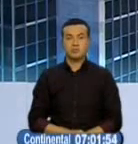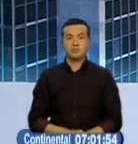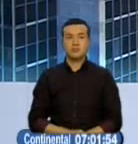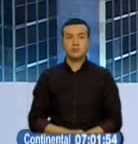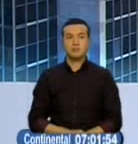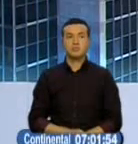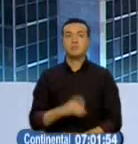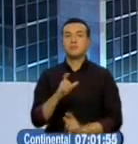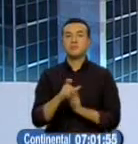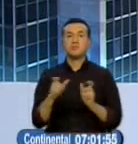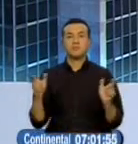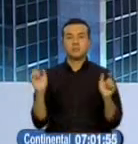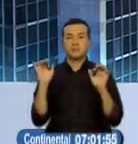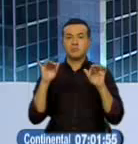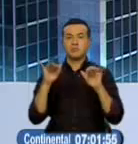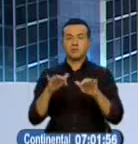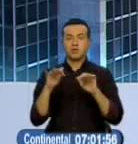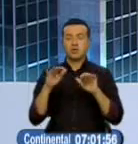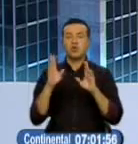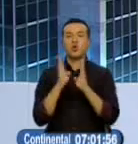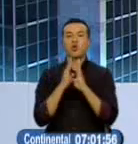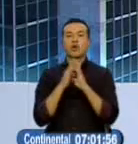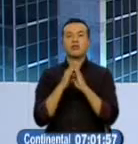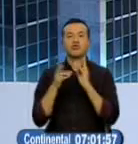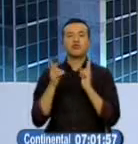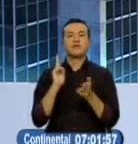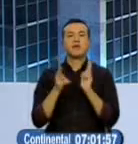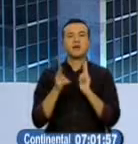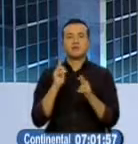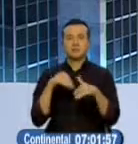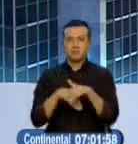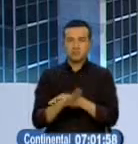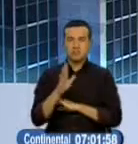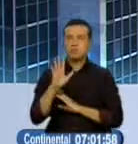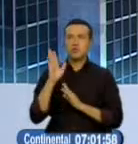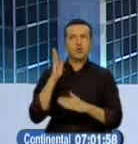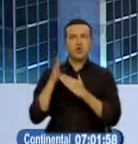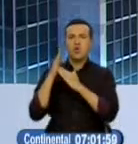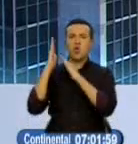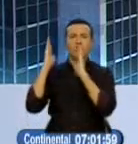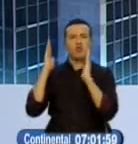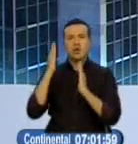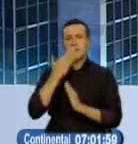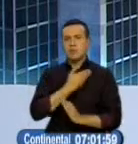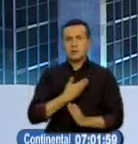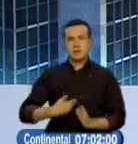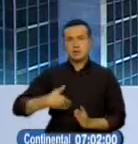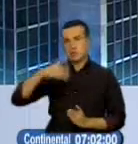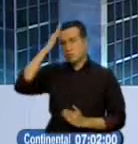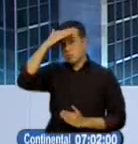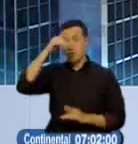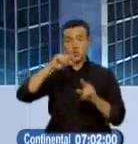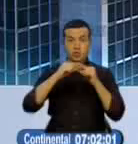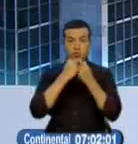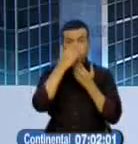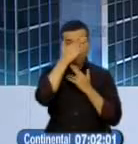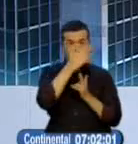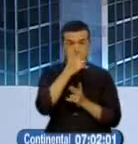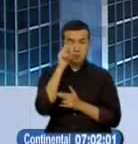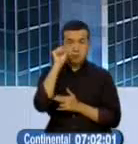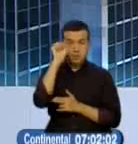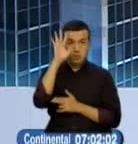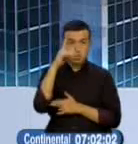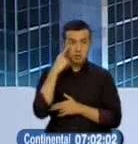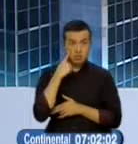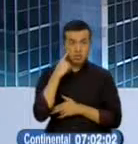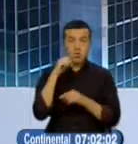Activistas irrumpen en el Congreso de Texas en rechazo a las medidas migratorias del presidente Donald Trump, mientras que el autoproclamado Estado Islámico difunde un video